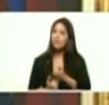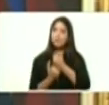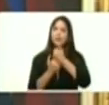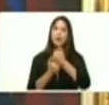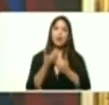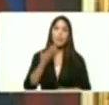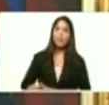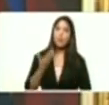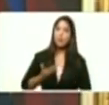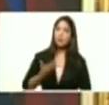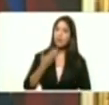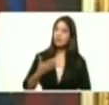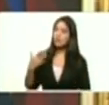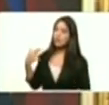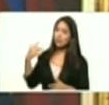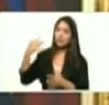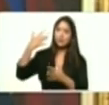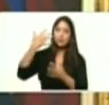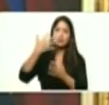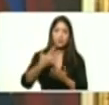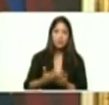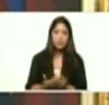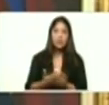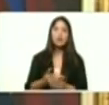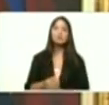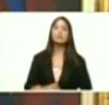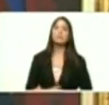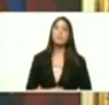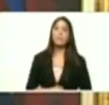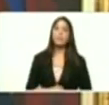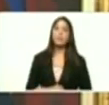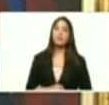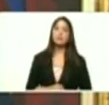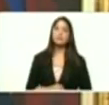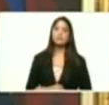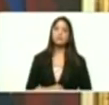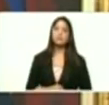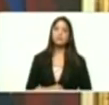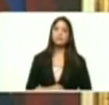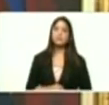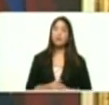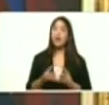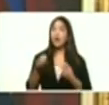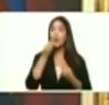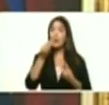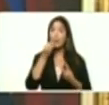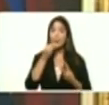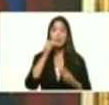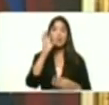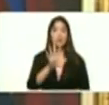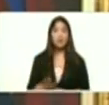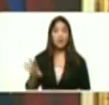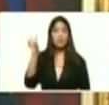fundamental durante todos estos años de los servicios alimentarios del país